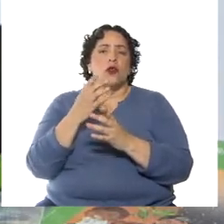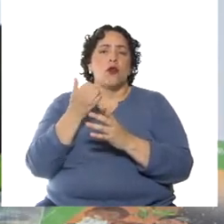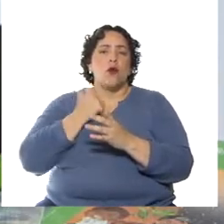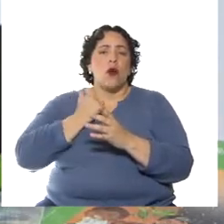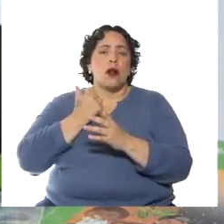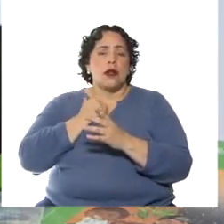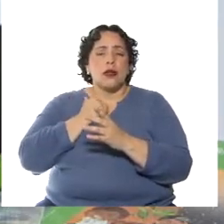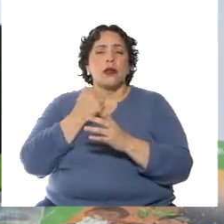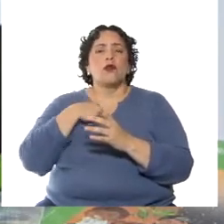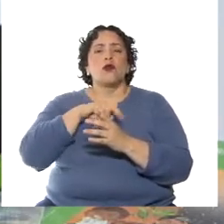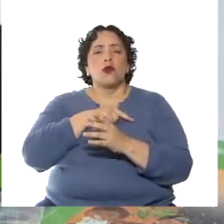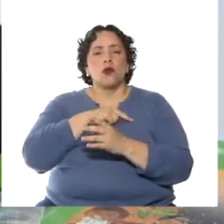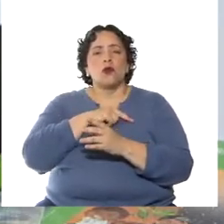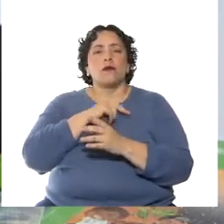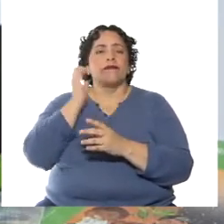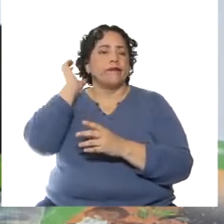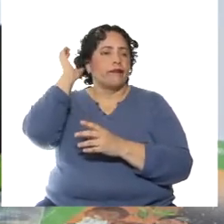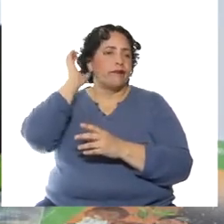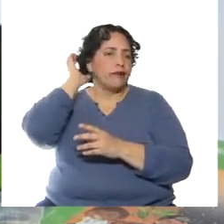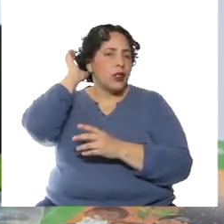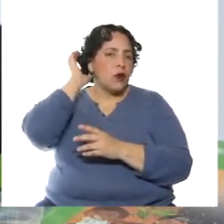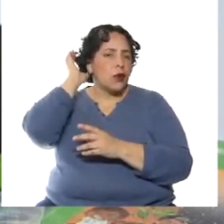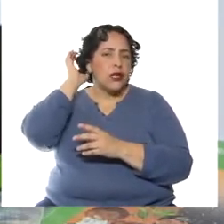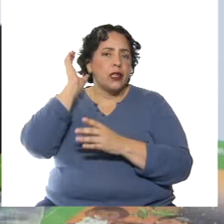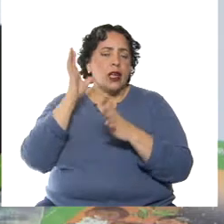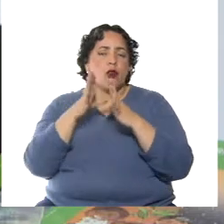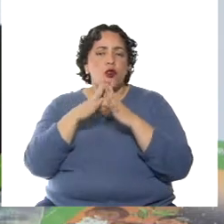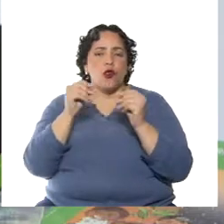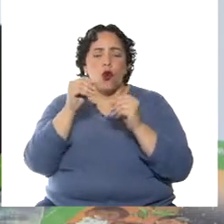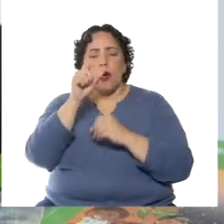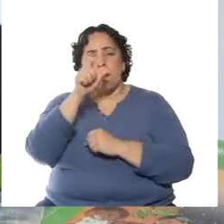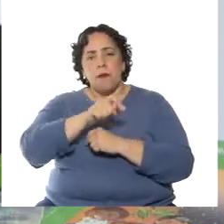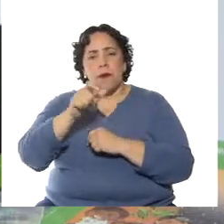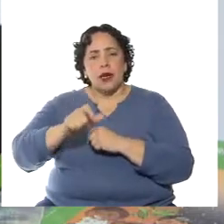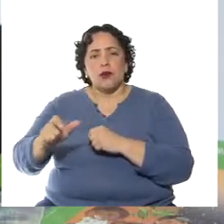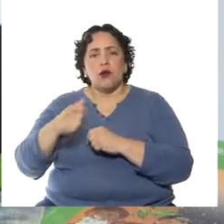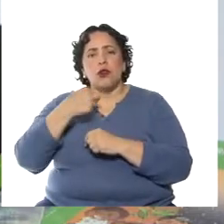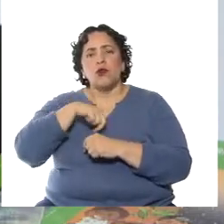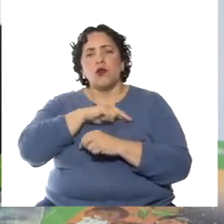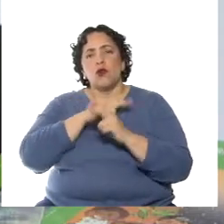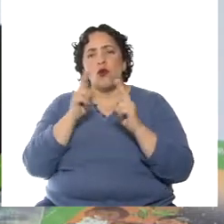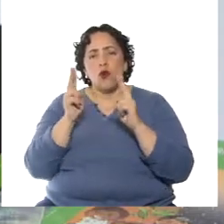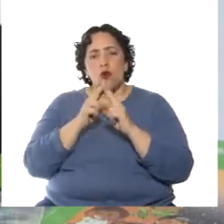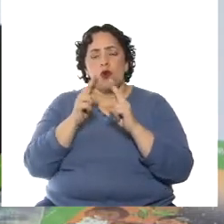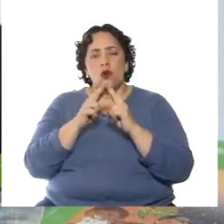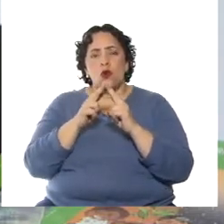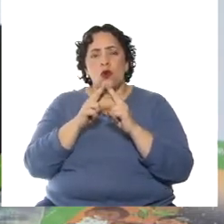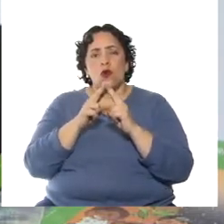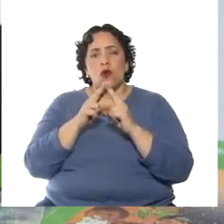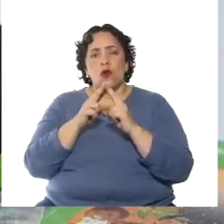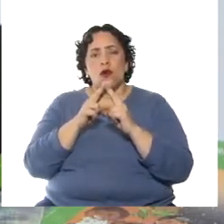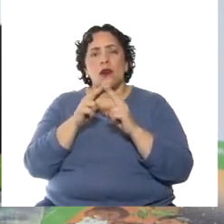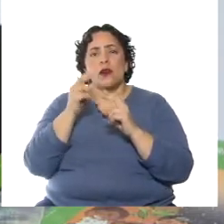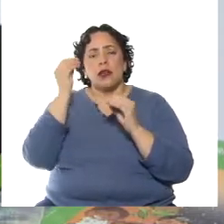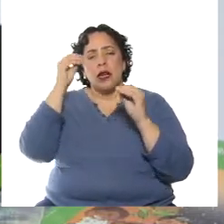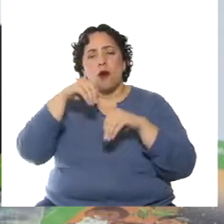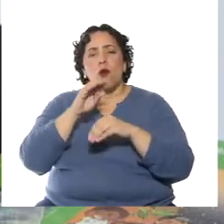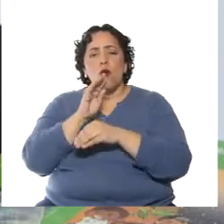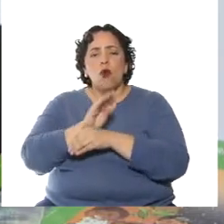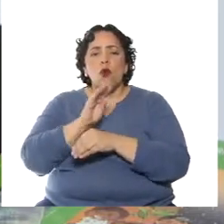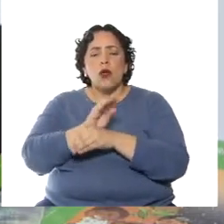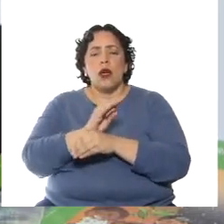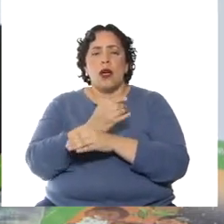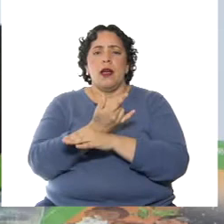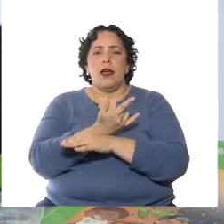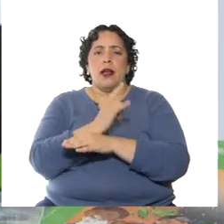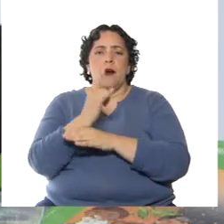debemos concientizar a toda aquella persona que nosotros conozcamos correspondiente a lo que es el cuidado del